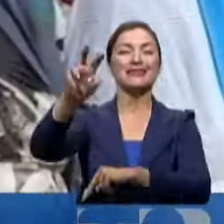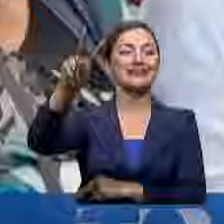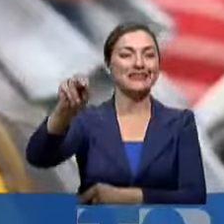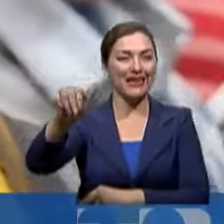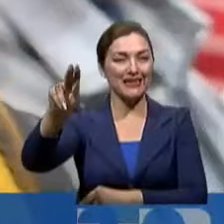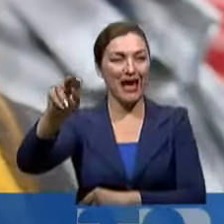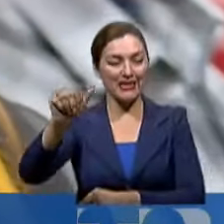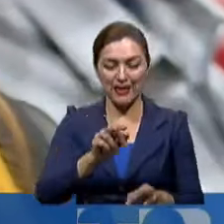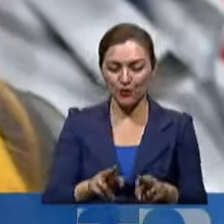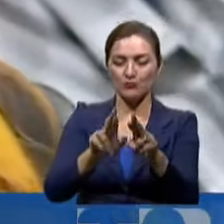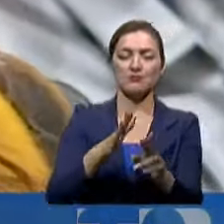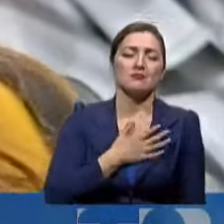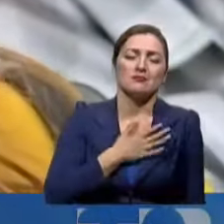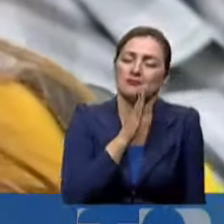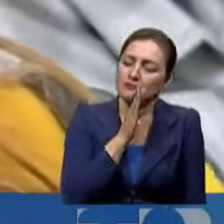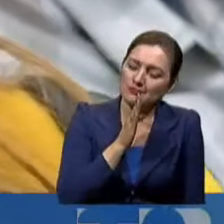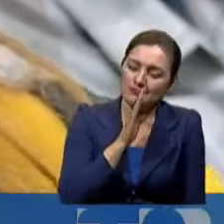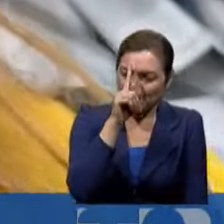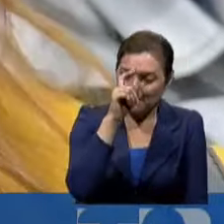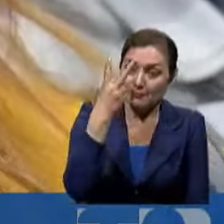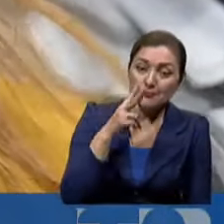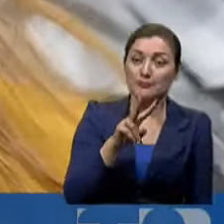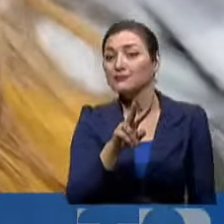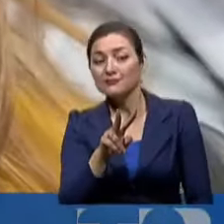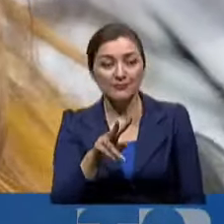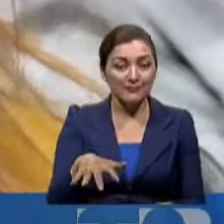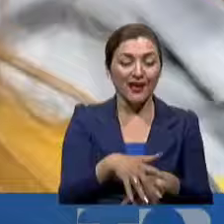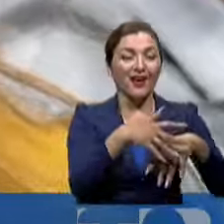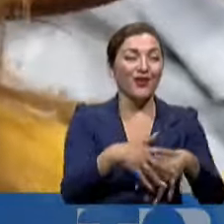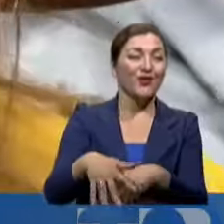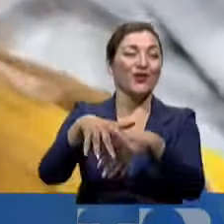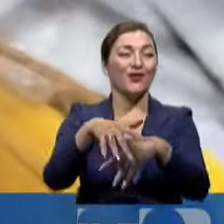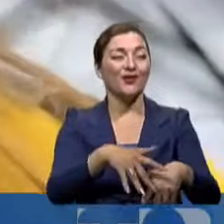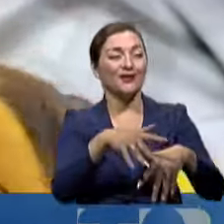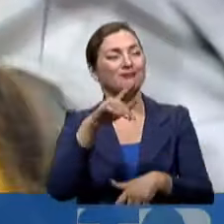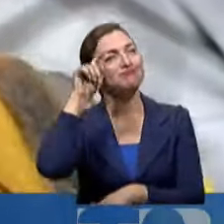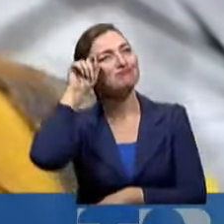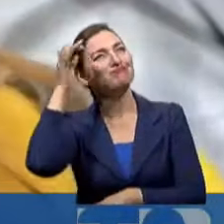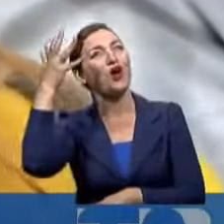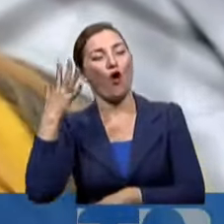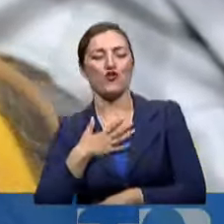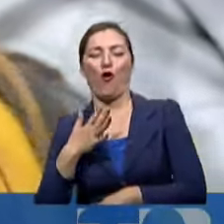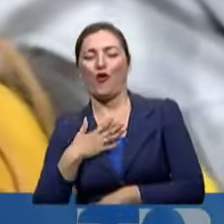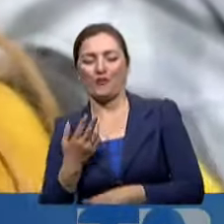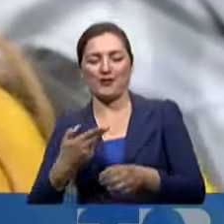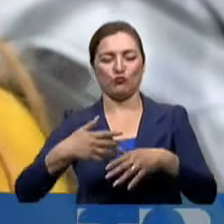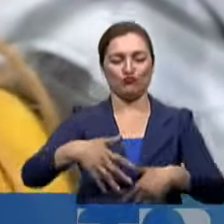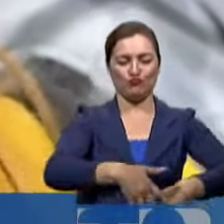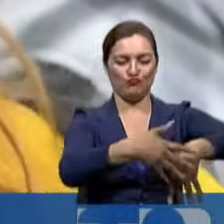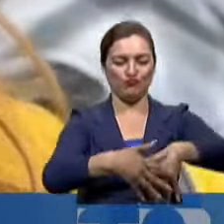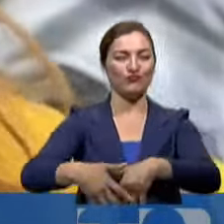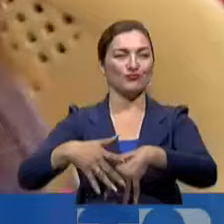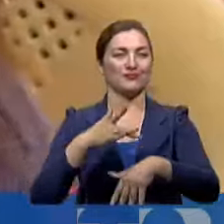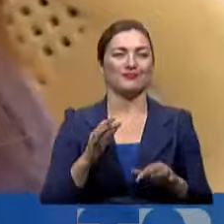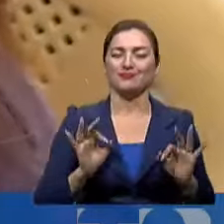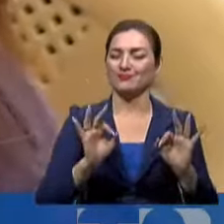Ríos. Siempre mi sueño ha sido ver personalmente un desfile así. Me hace acuerdo cuando yo desfilaba por esta calle, pues para mí es